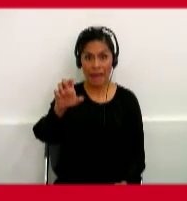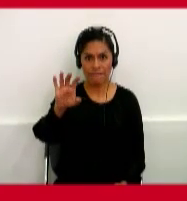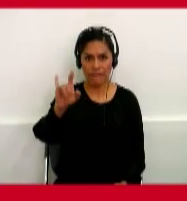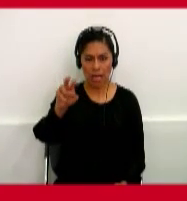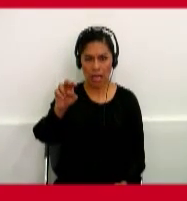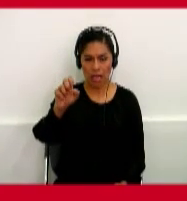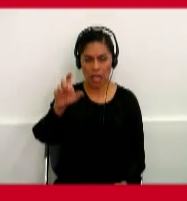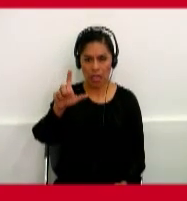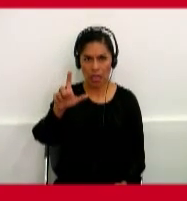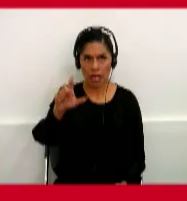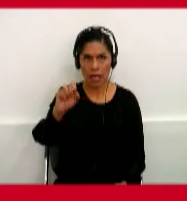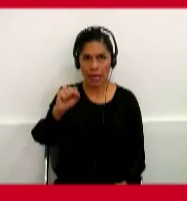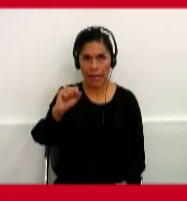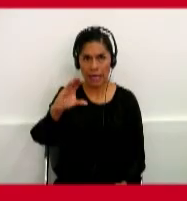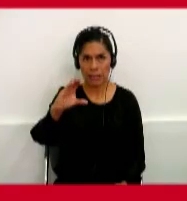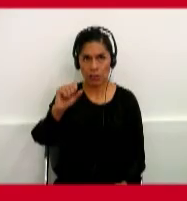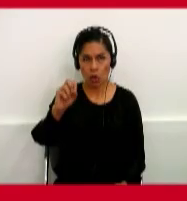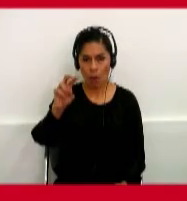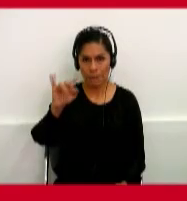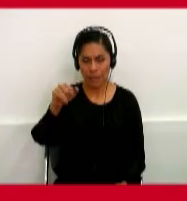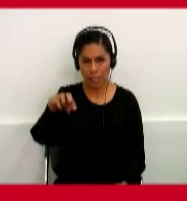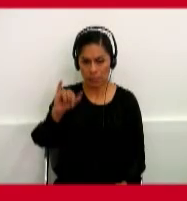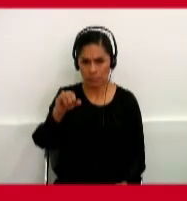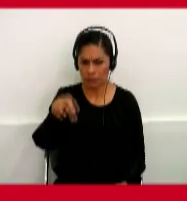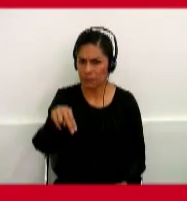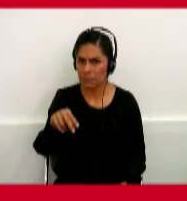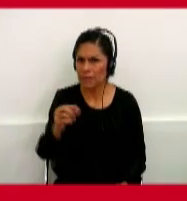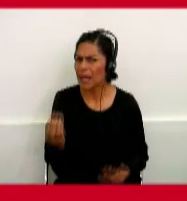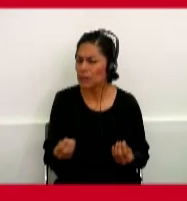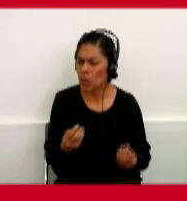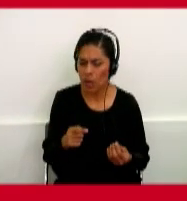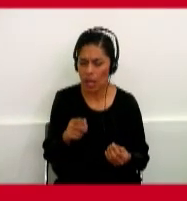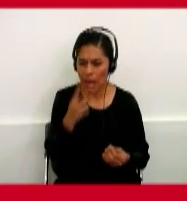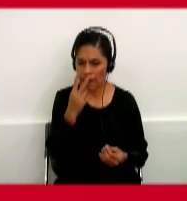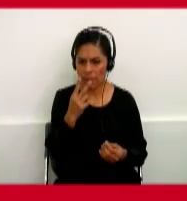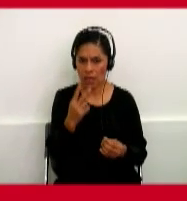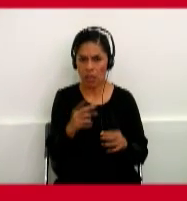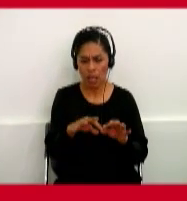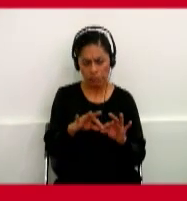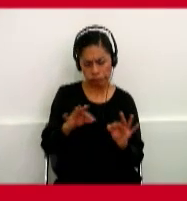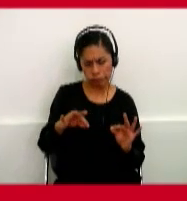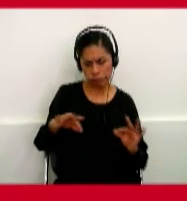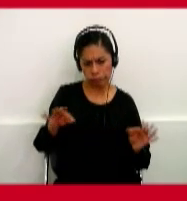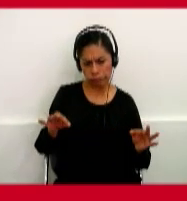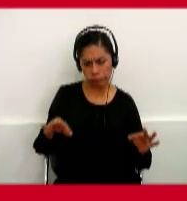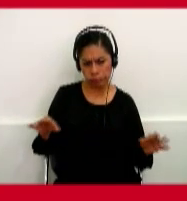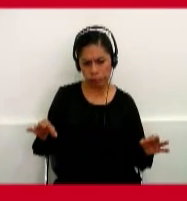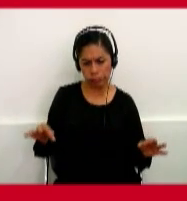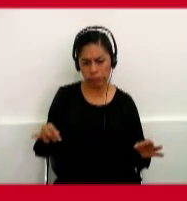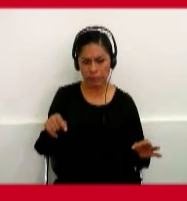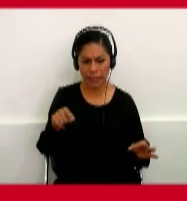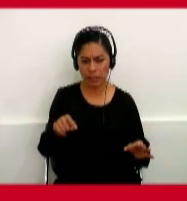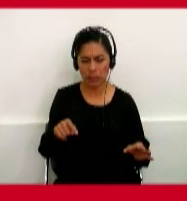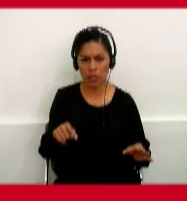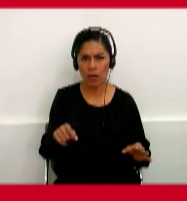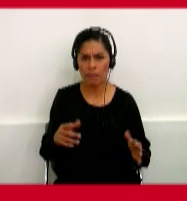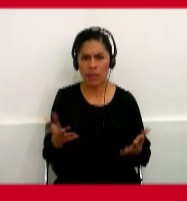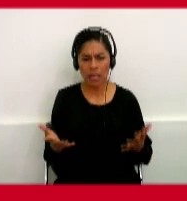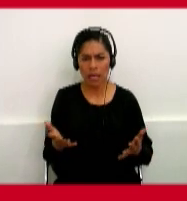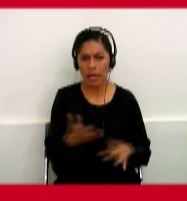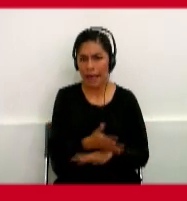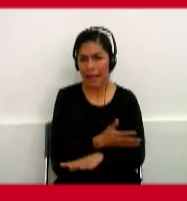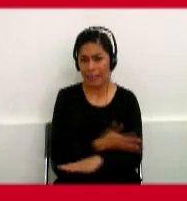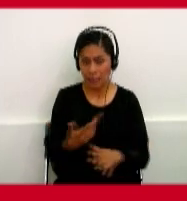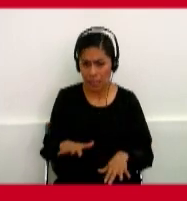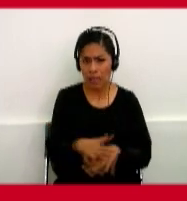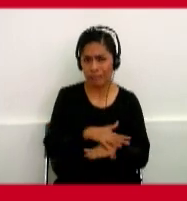dilución, podemos hablar del hilos, ¿cierto? La sobrerotura, que está planificada dentro como mi dilución planificada